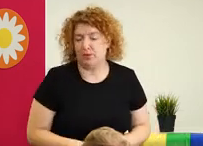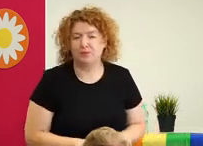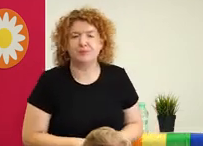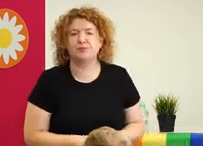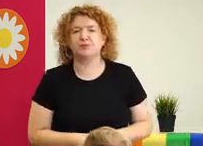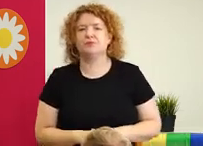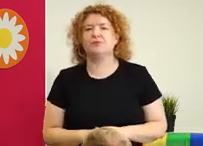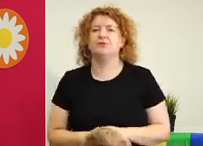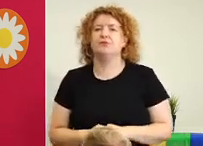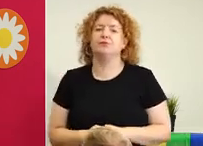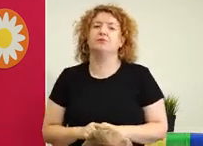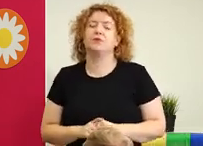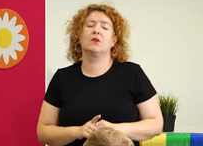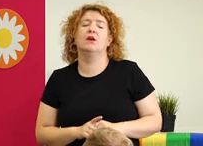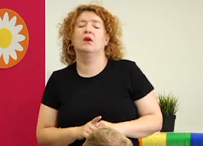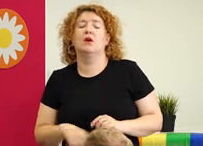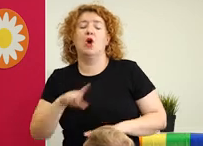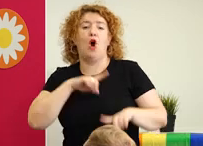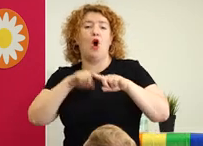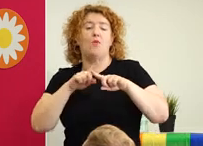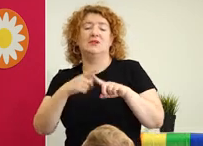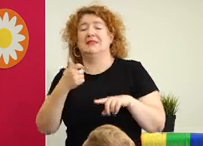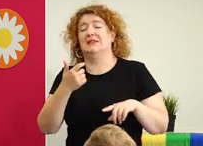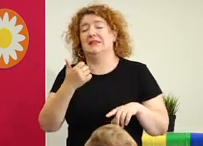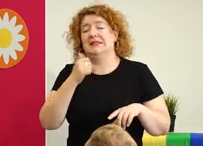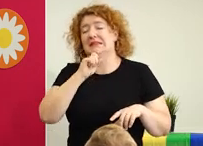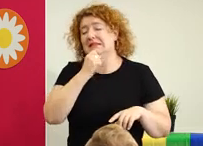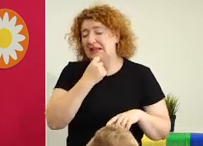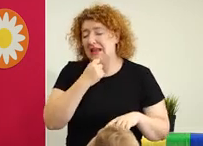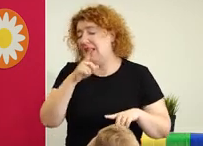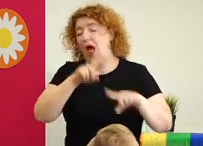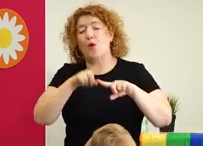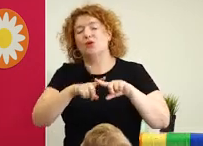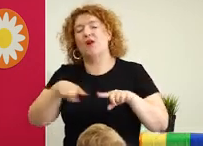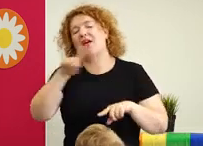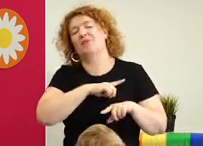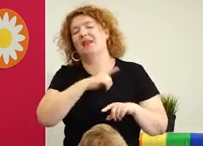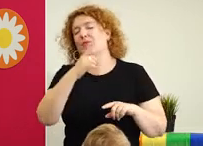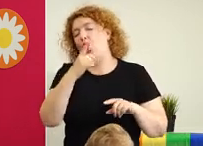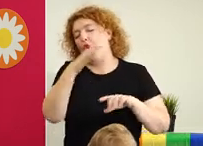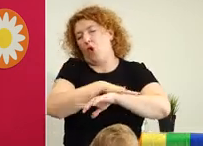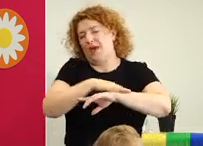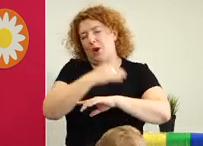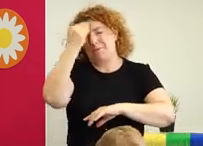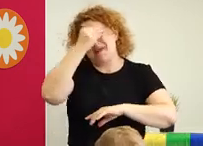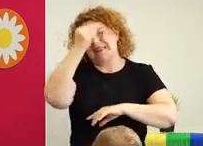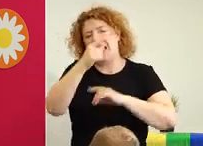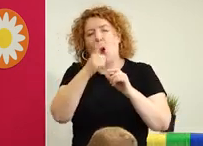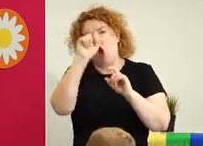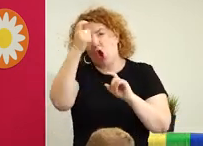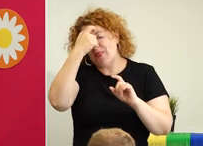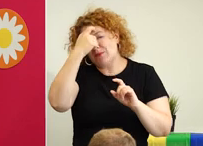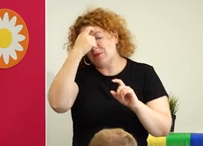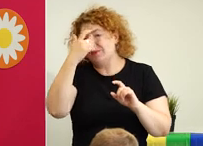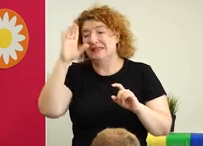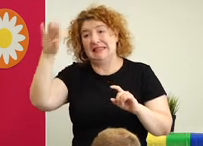se utiliza la homosexualidad desde los gobiernos occidentales para asociar el mensaje de que el Islam no